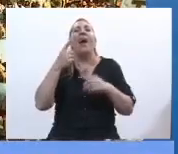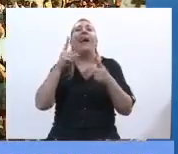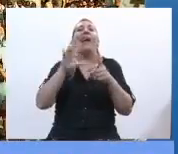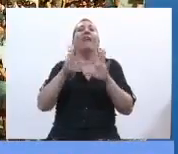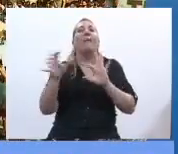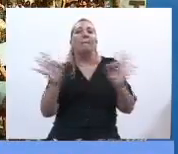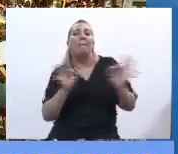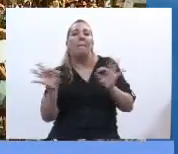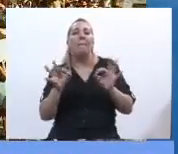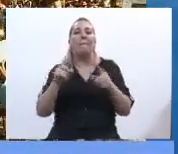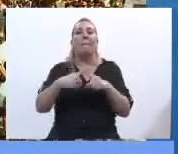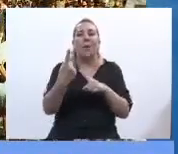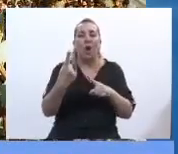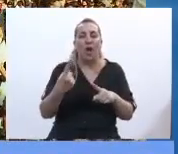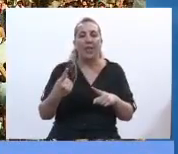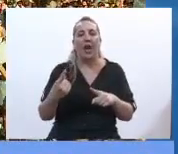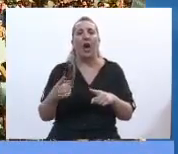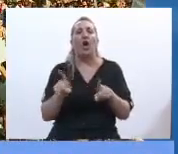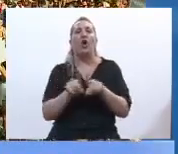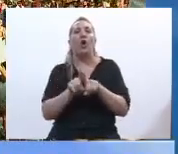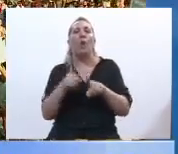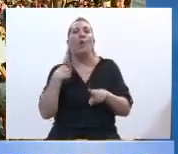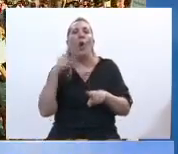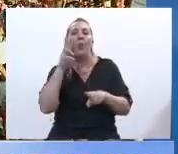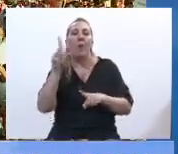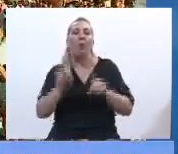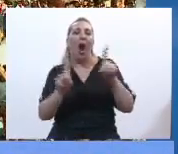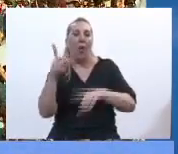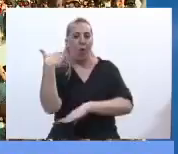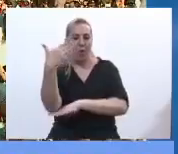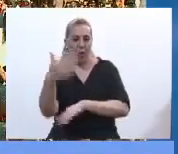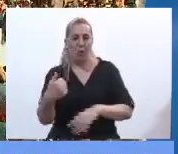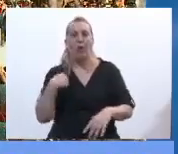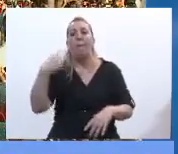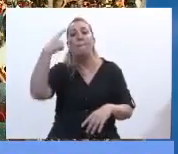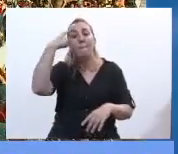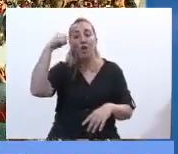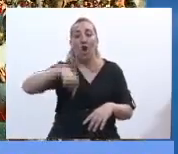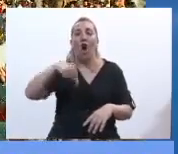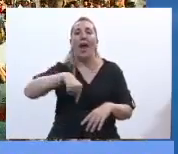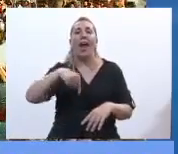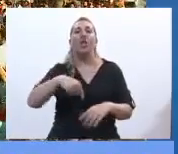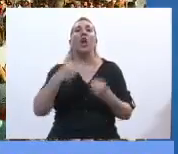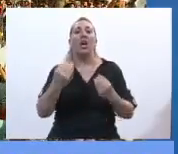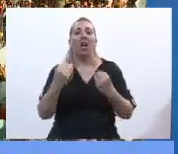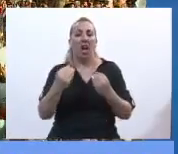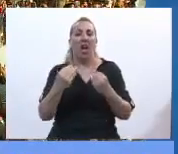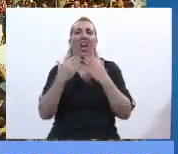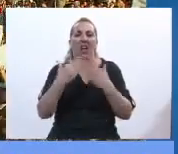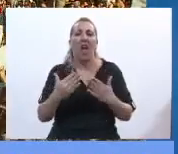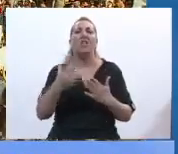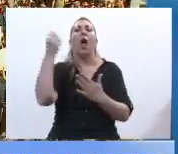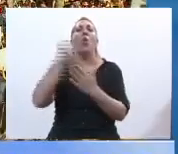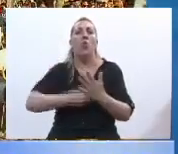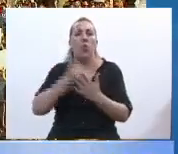político, como pudimos ver en algunos discursos. Creo que esto es producto de la lucha de miles y miles